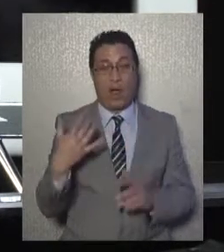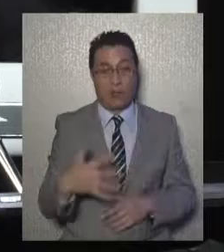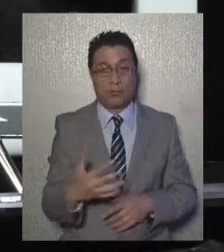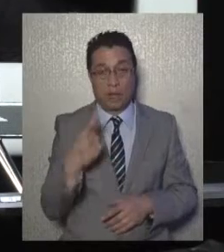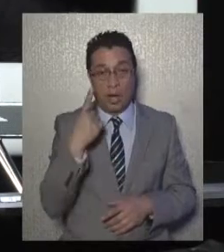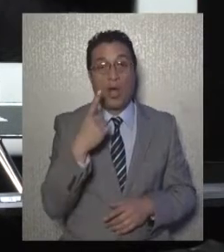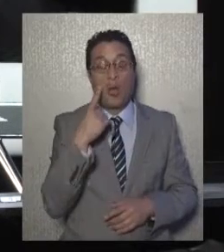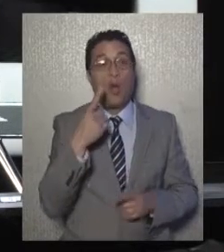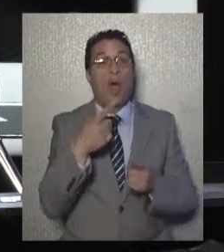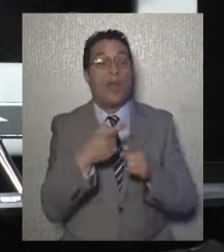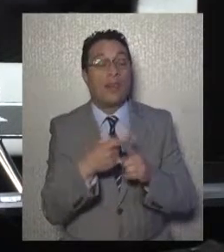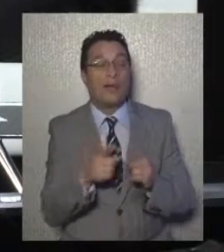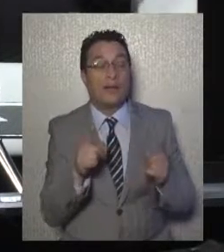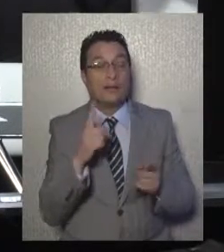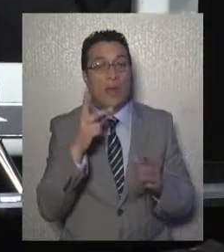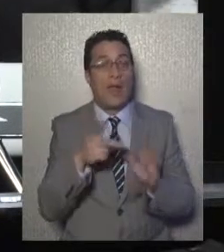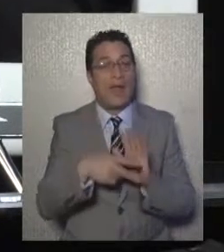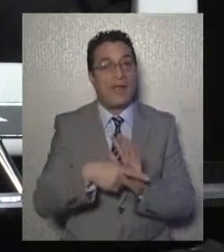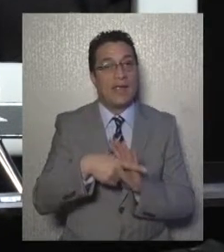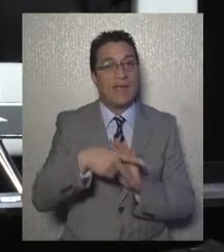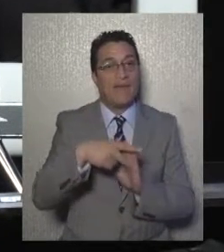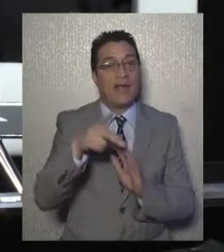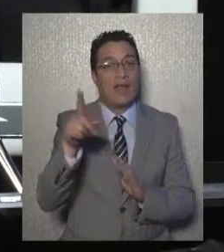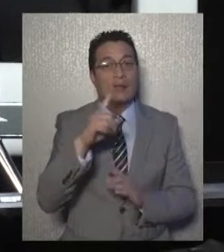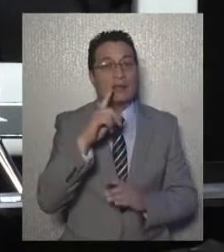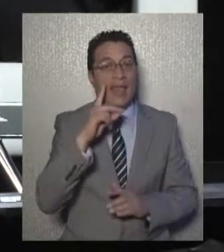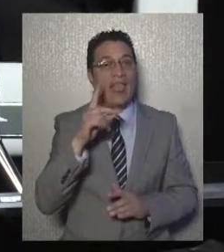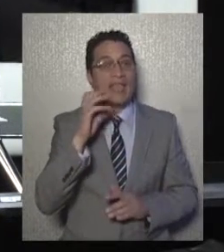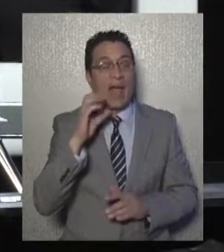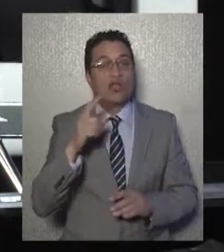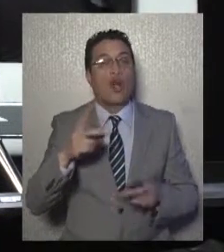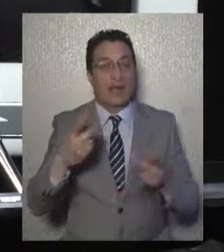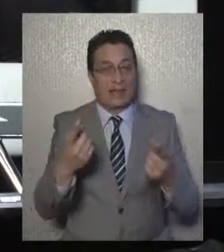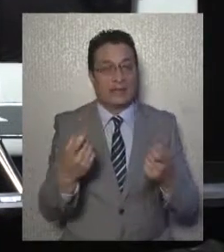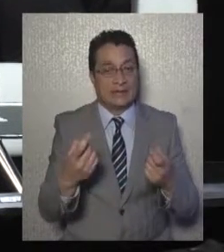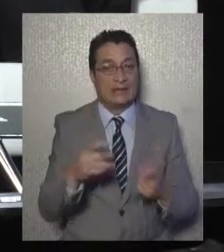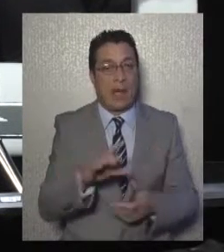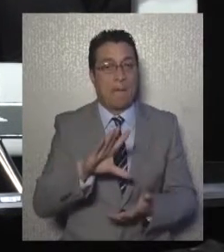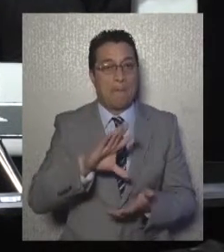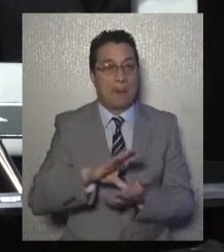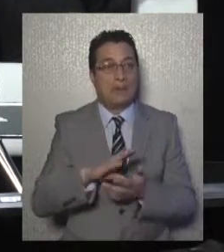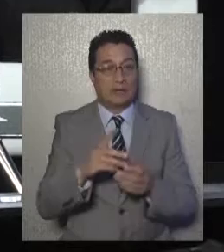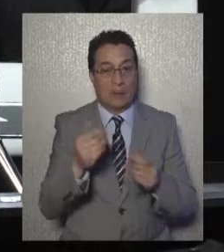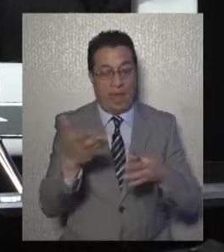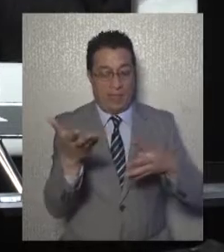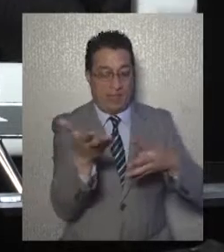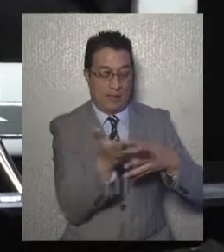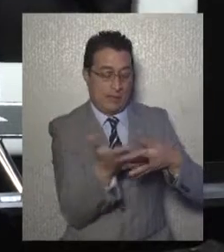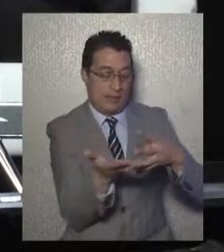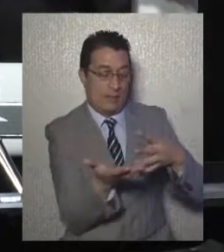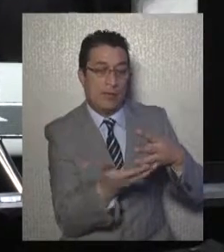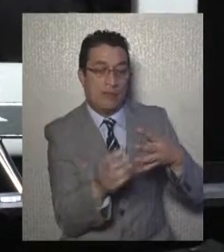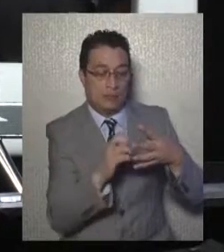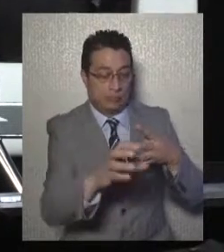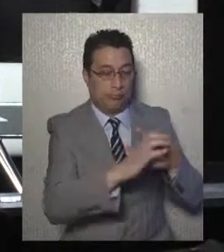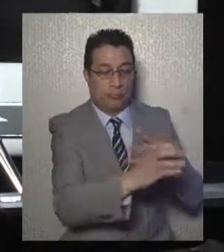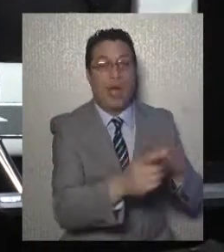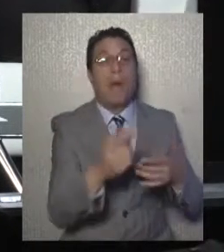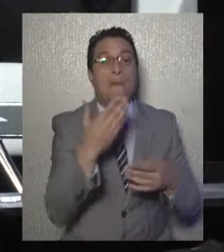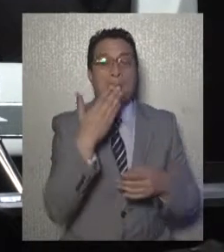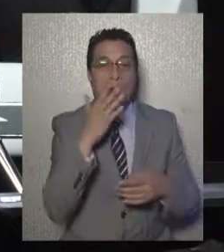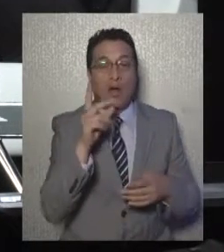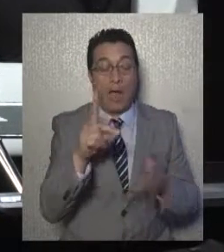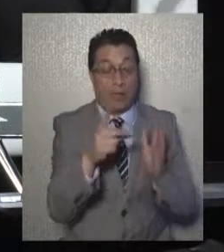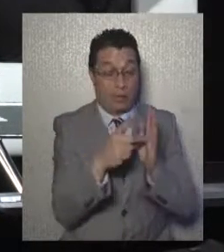una brecha entre cierto nivel de sindicalización que necesita el país para que la distribución del ingreso sea mejor y lo que Chile tiene. Yo creo que eso es un